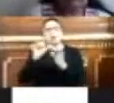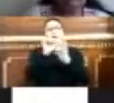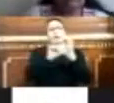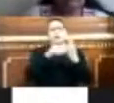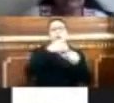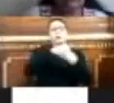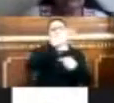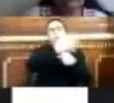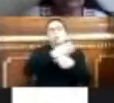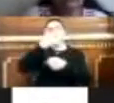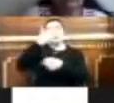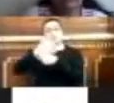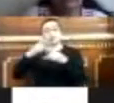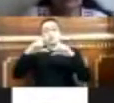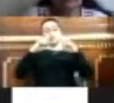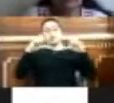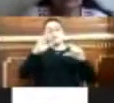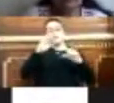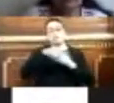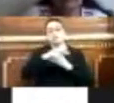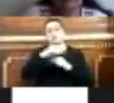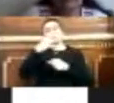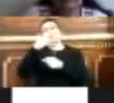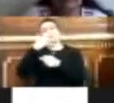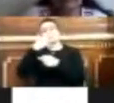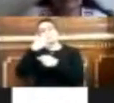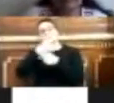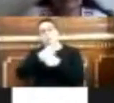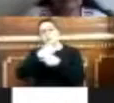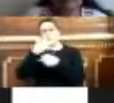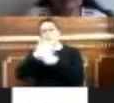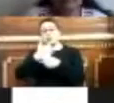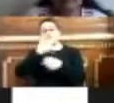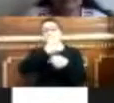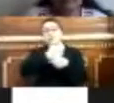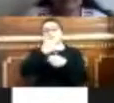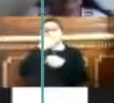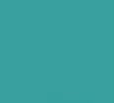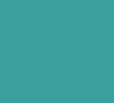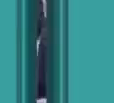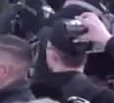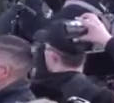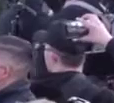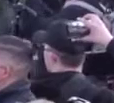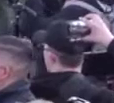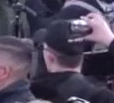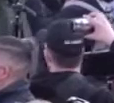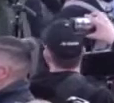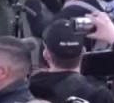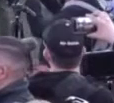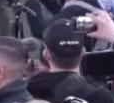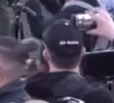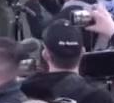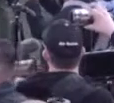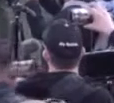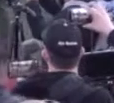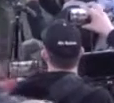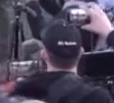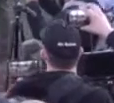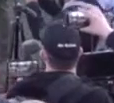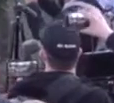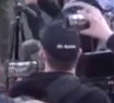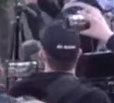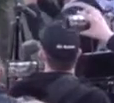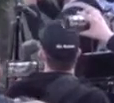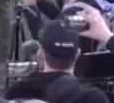y 5, fracciones 1 y 3, 6, 7 y 5 transitorios. Las observaciones hechas por la jefa de